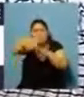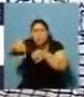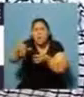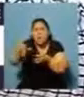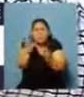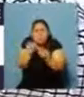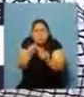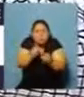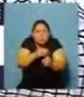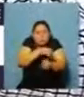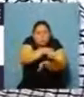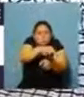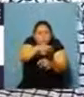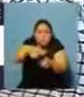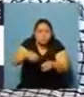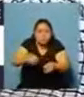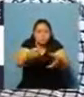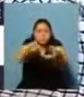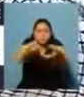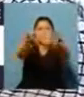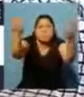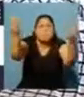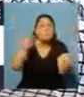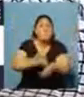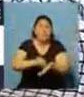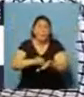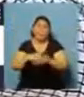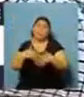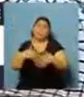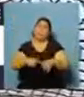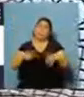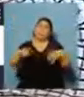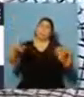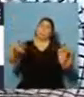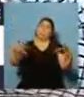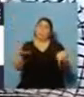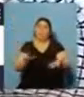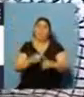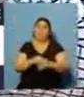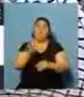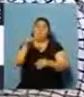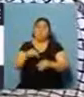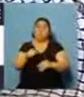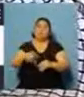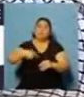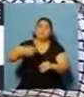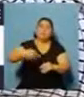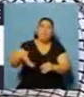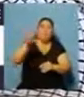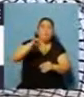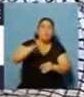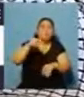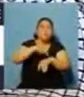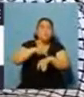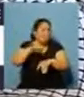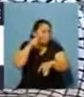pequeñitas de banquina hasta, bueno, incendios un poquito más grandes, pero suceden todos los días, en todos los momentos.